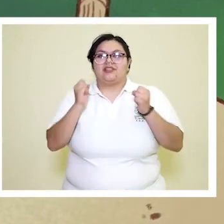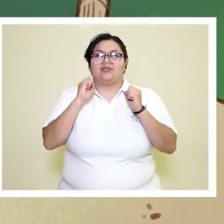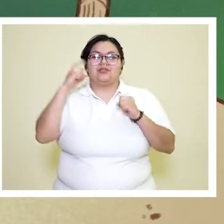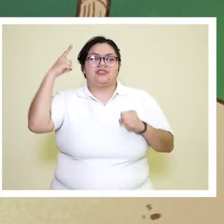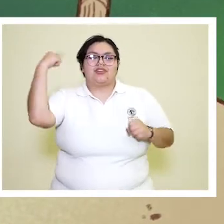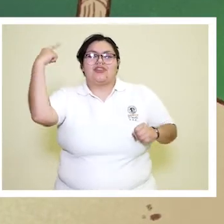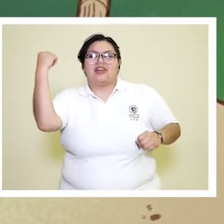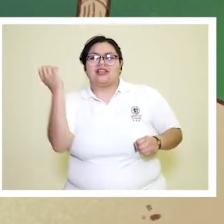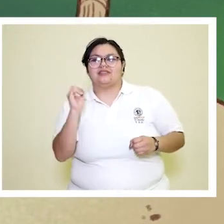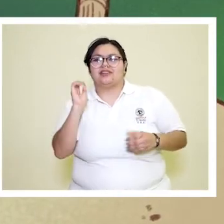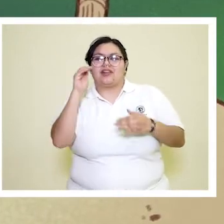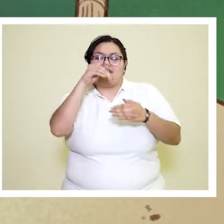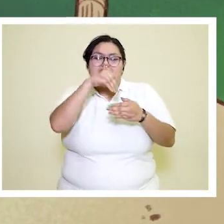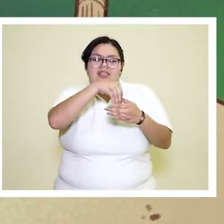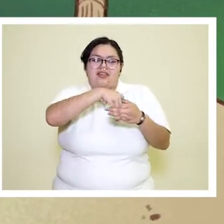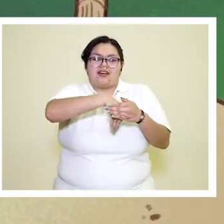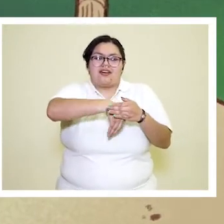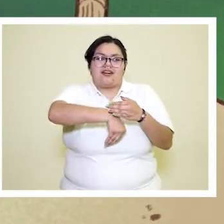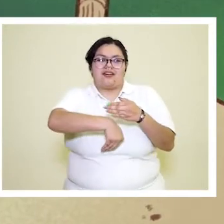con ilusiones